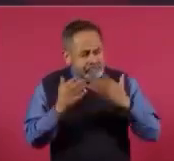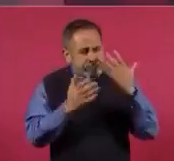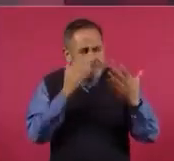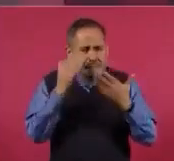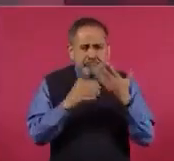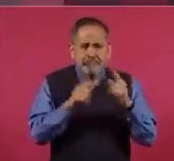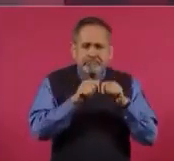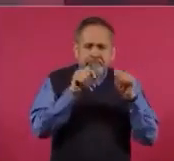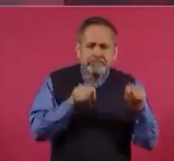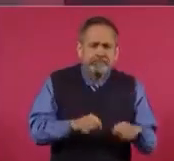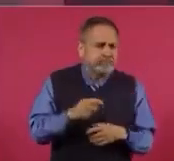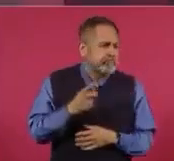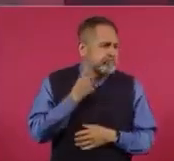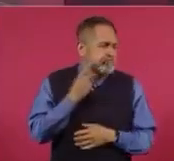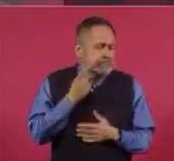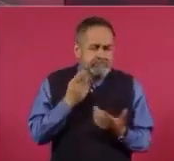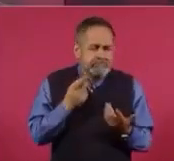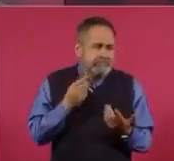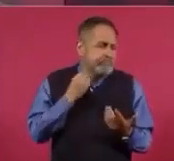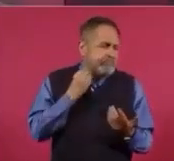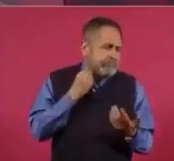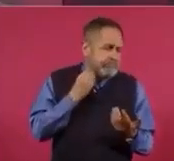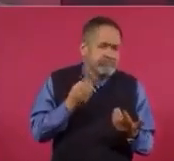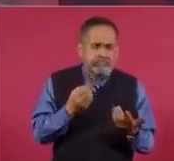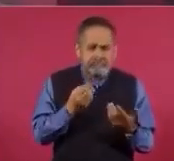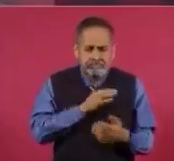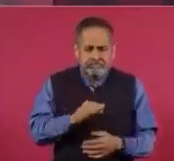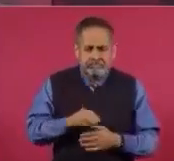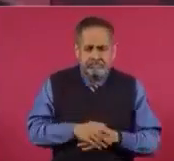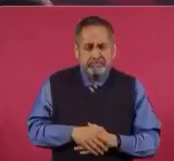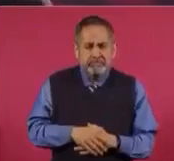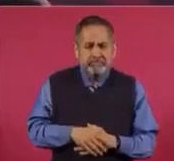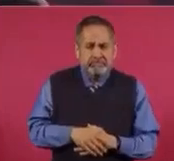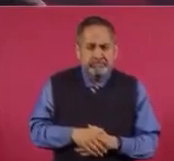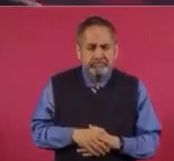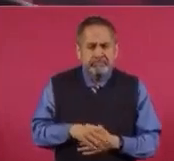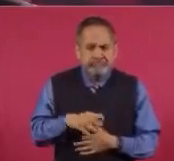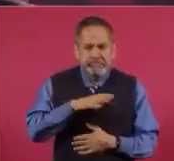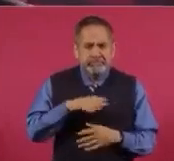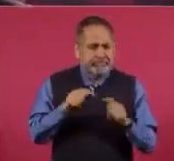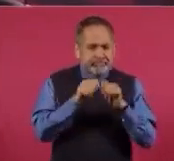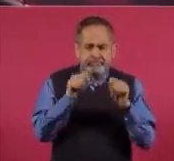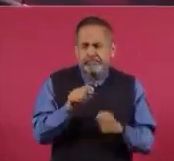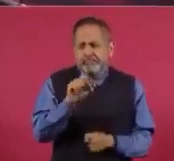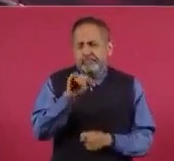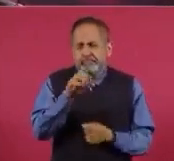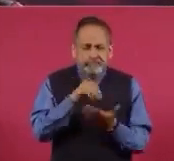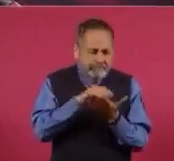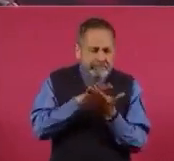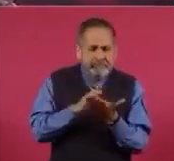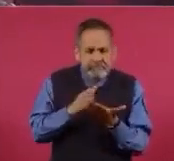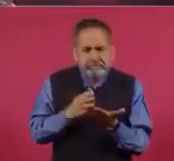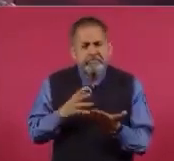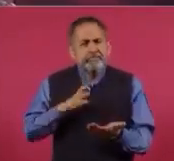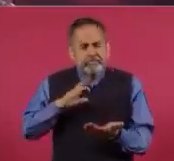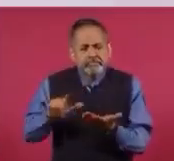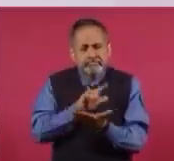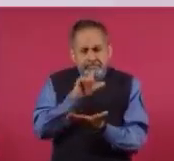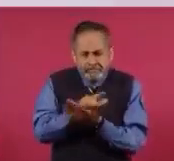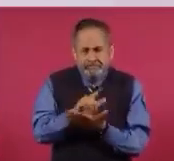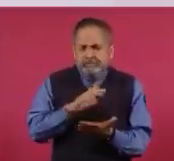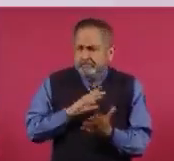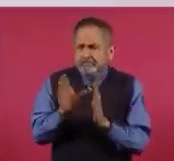este tesis jurisprudencias desde luego leyes